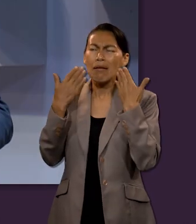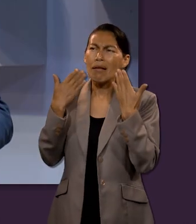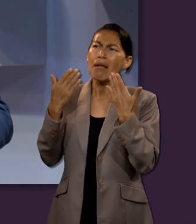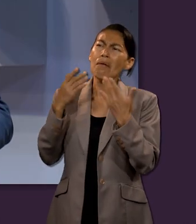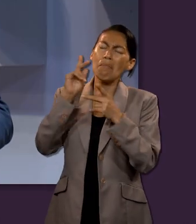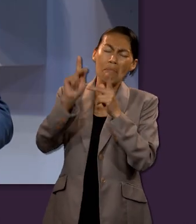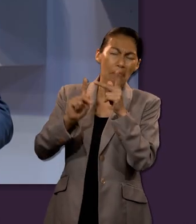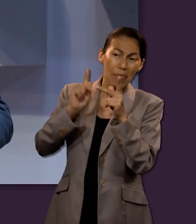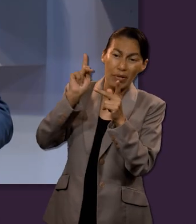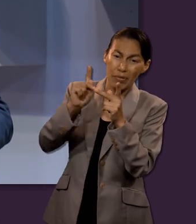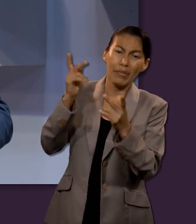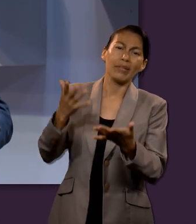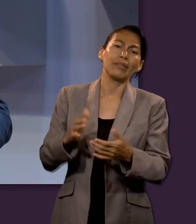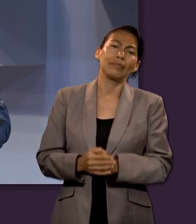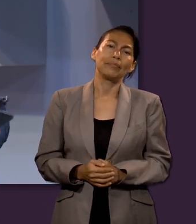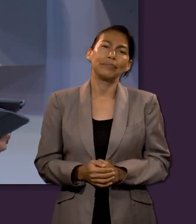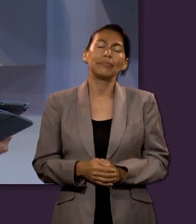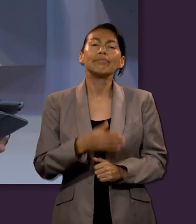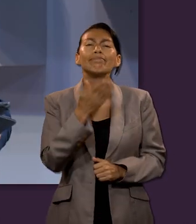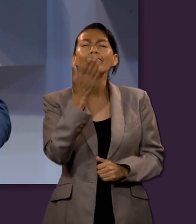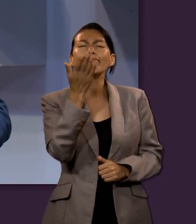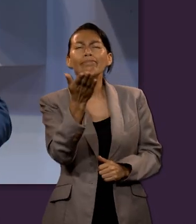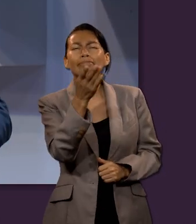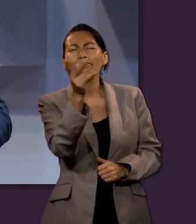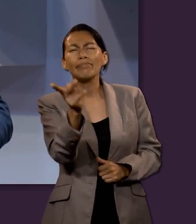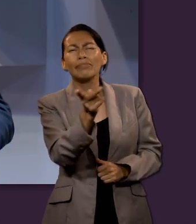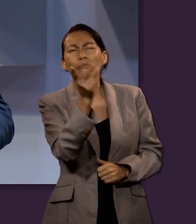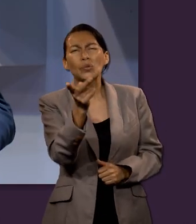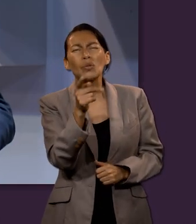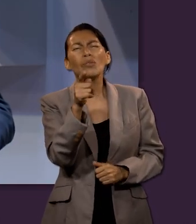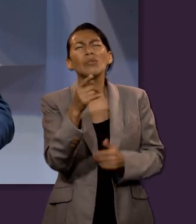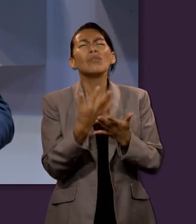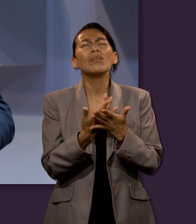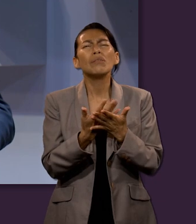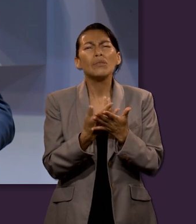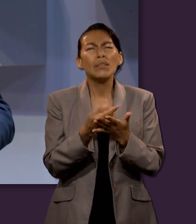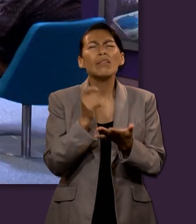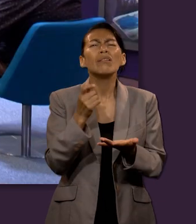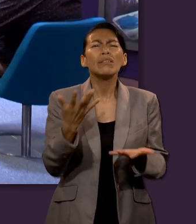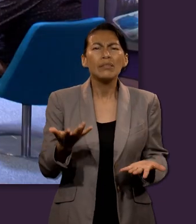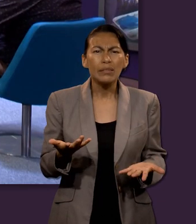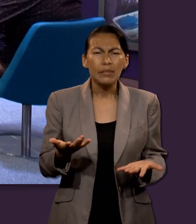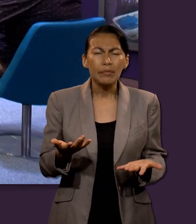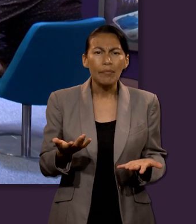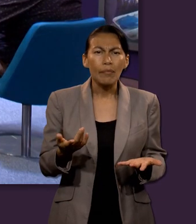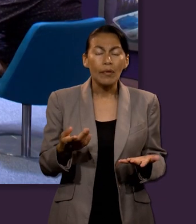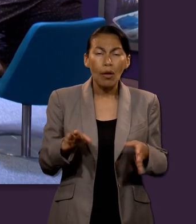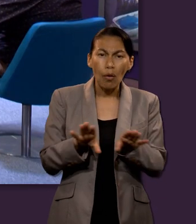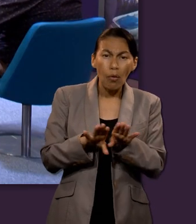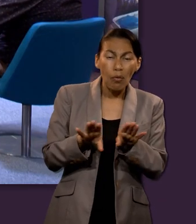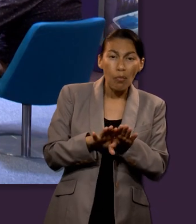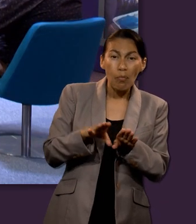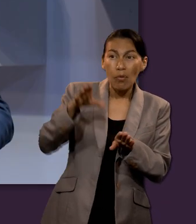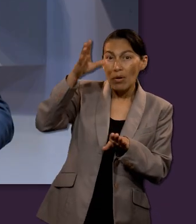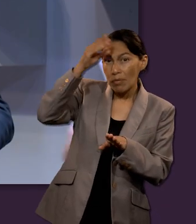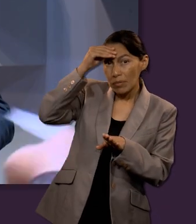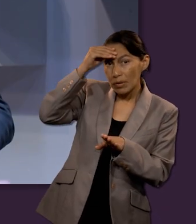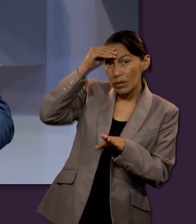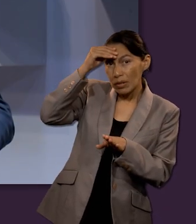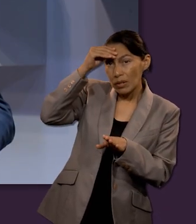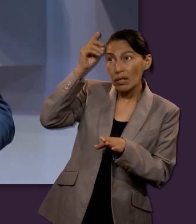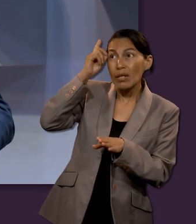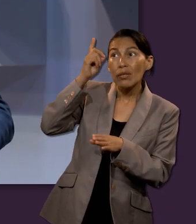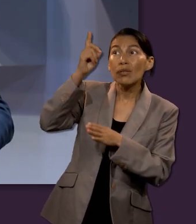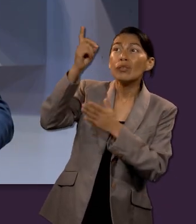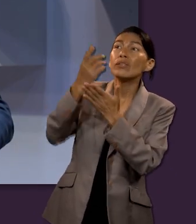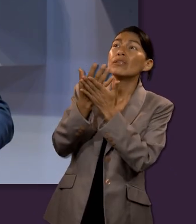ansias qué esperas cómo podemos nosotros aprender a esperar en dios